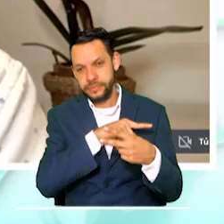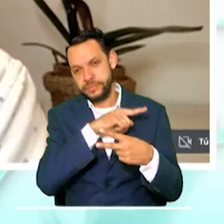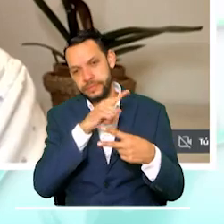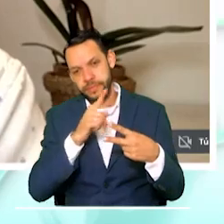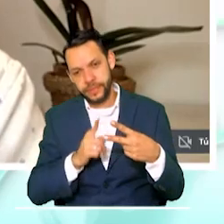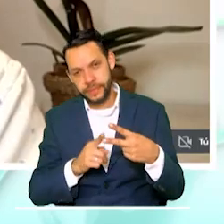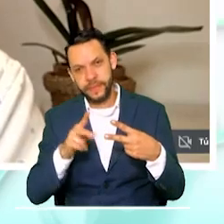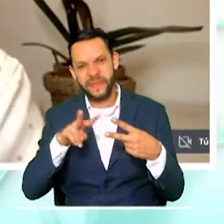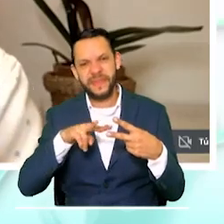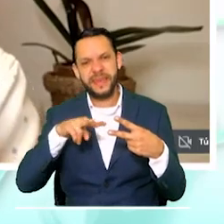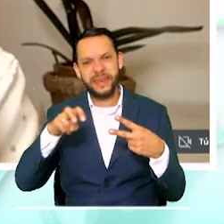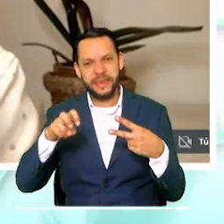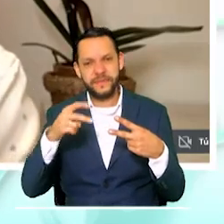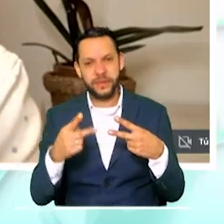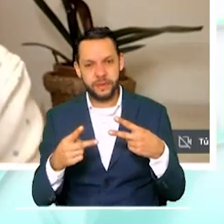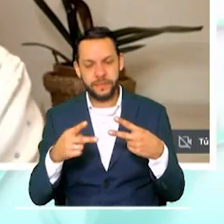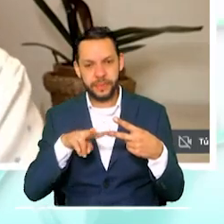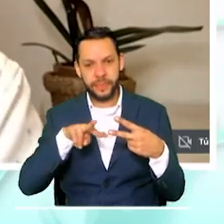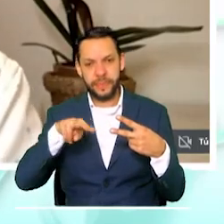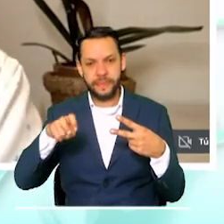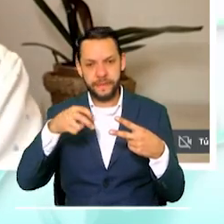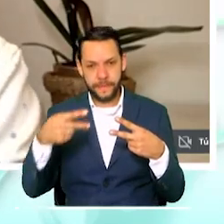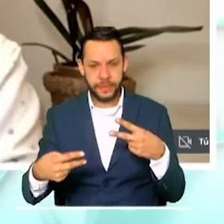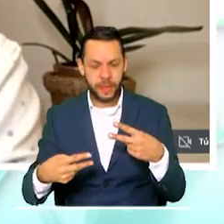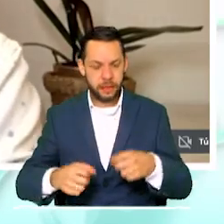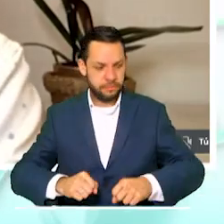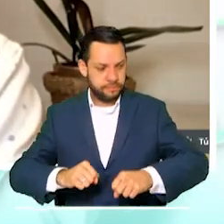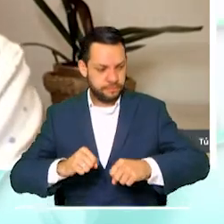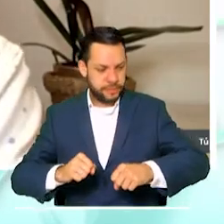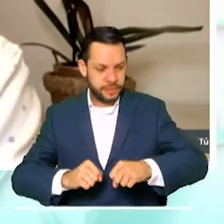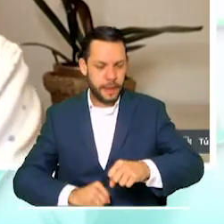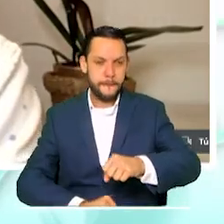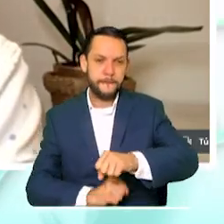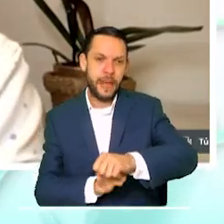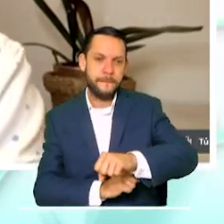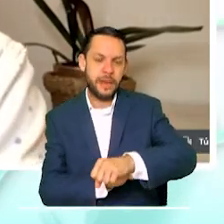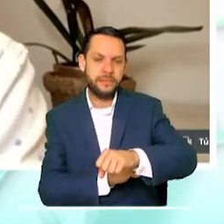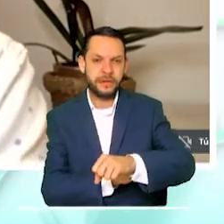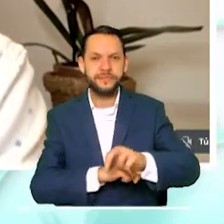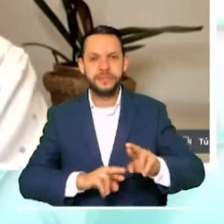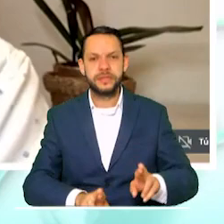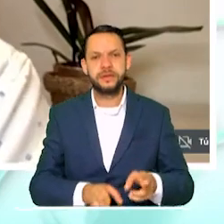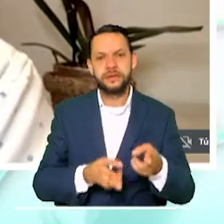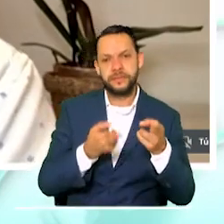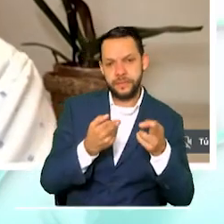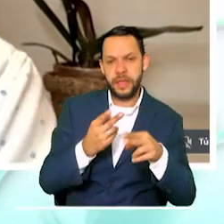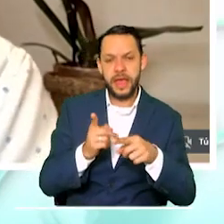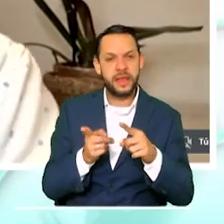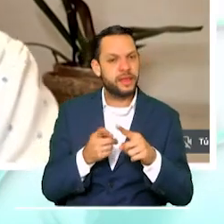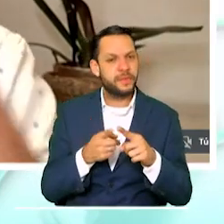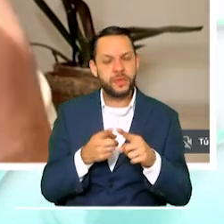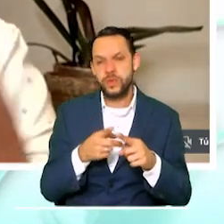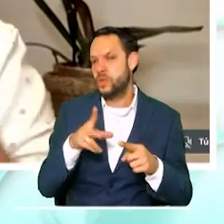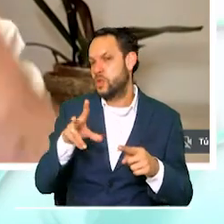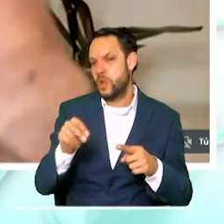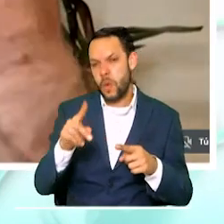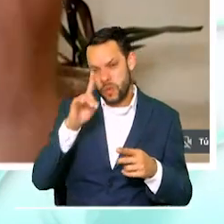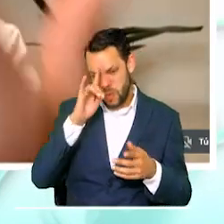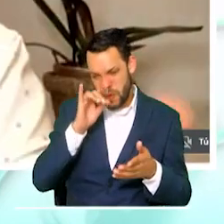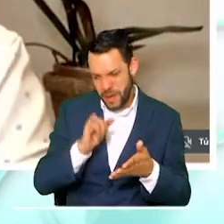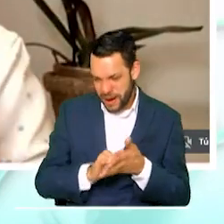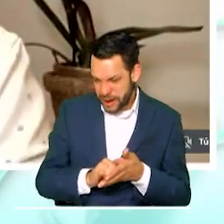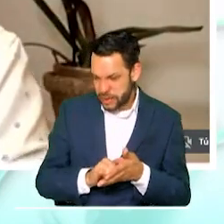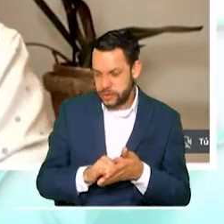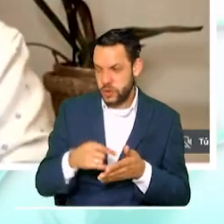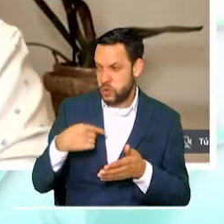nivel, que lo vamos a llamar el nivel de la resistencia. En la negación ni siquiera hay resistencia, porque en la negación le digo a la realidad